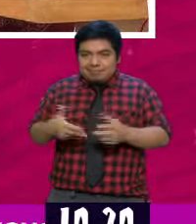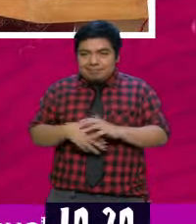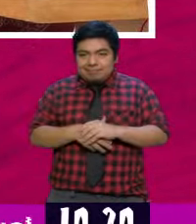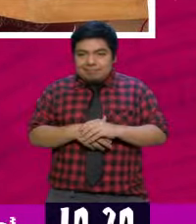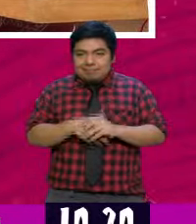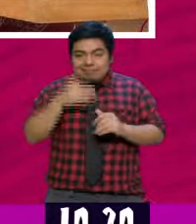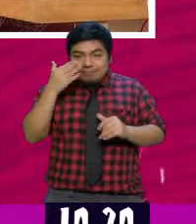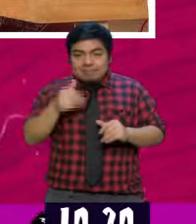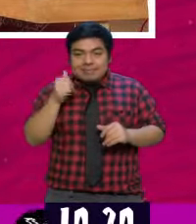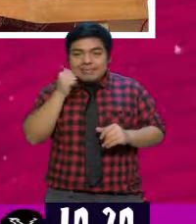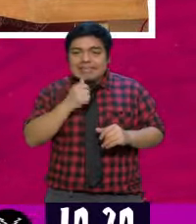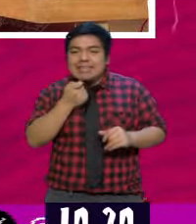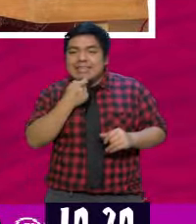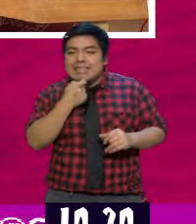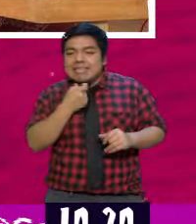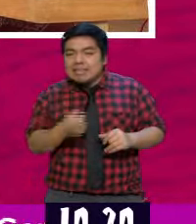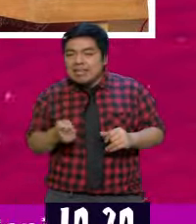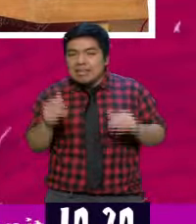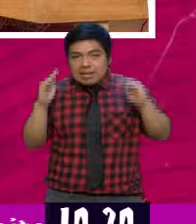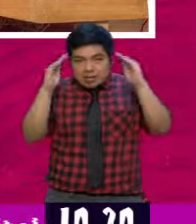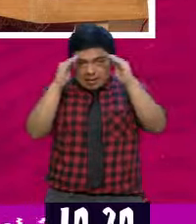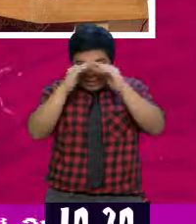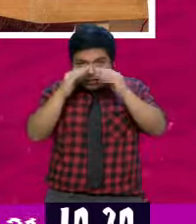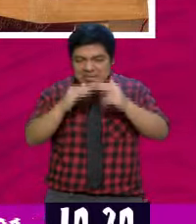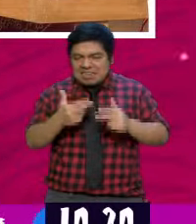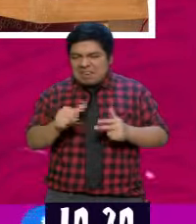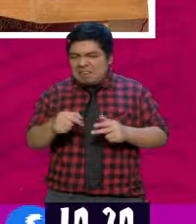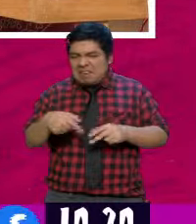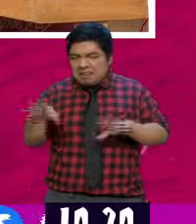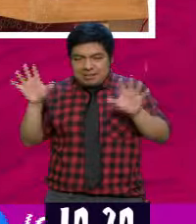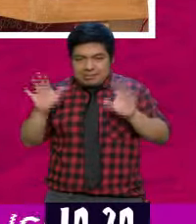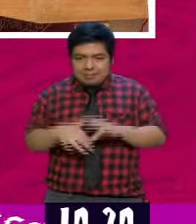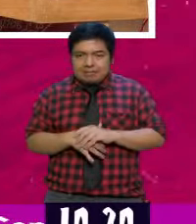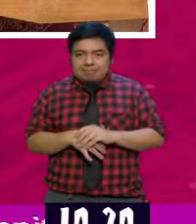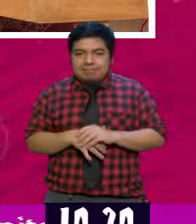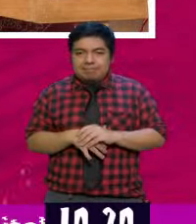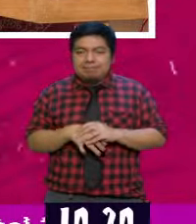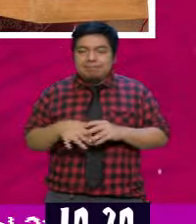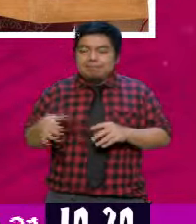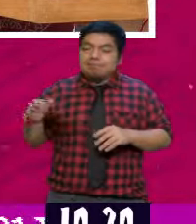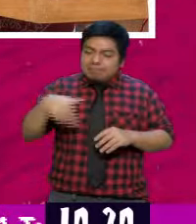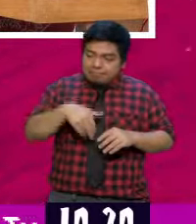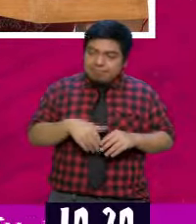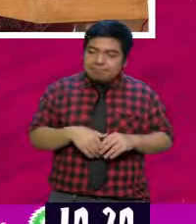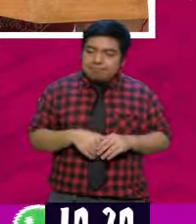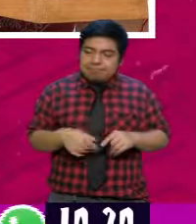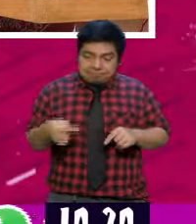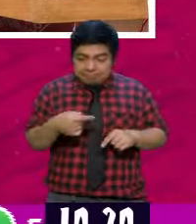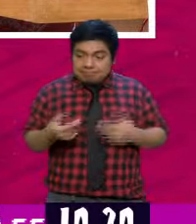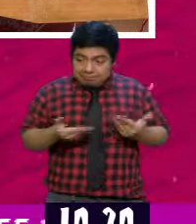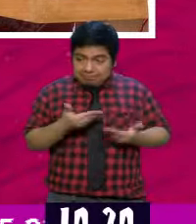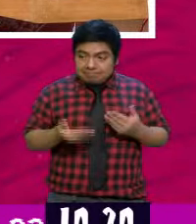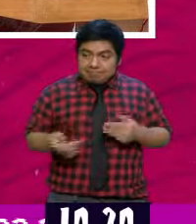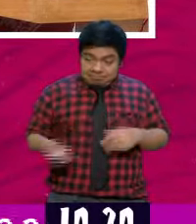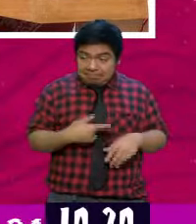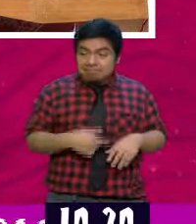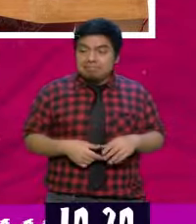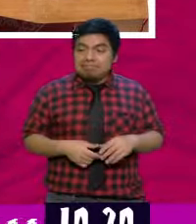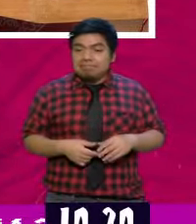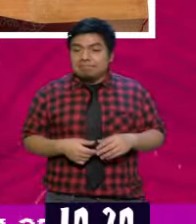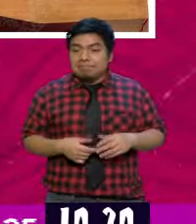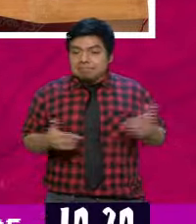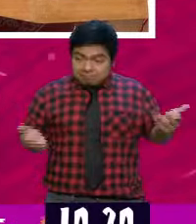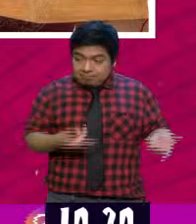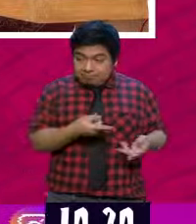mi mamá desde niña nos metió a estudiar ballet hawaiano y la fregada. Y entonces venía a la vez. A ver, báilale. ¡Báilale! Baila